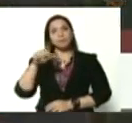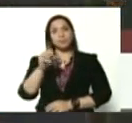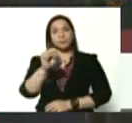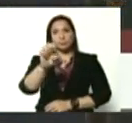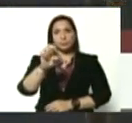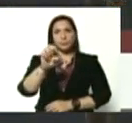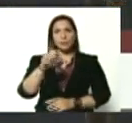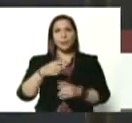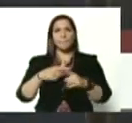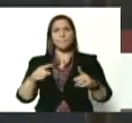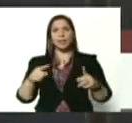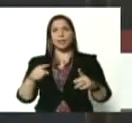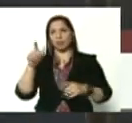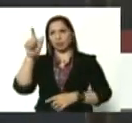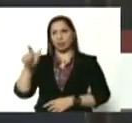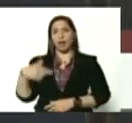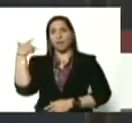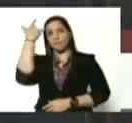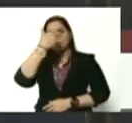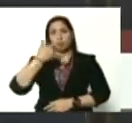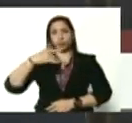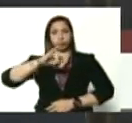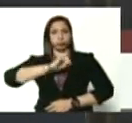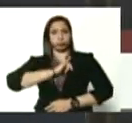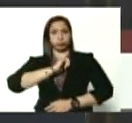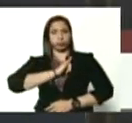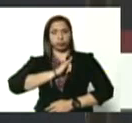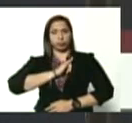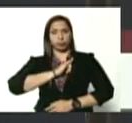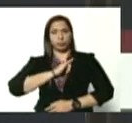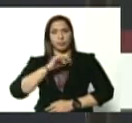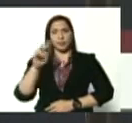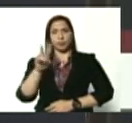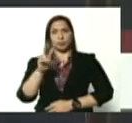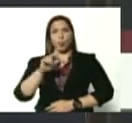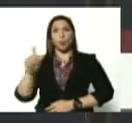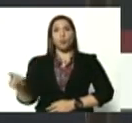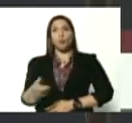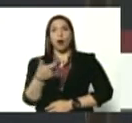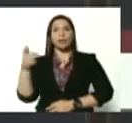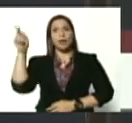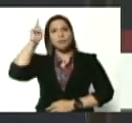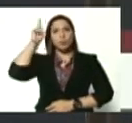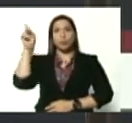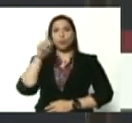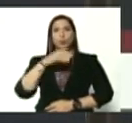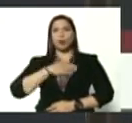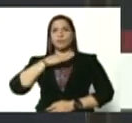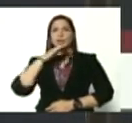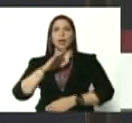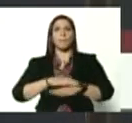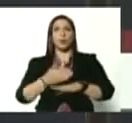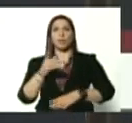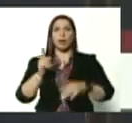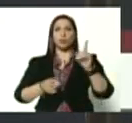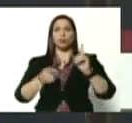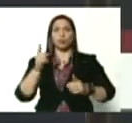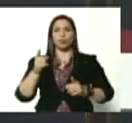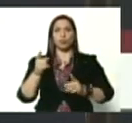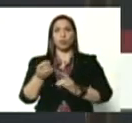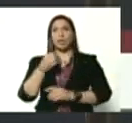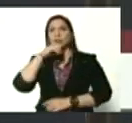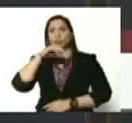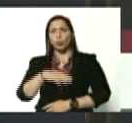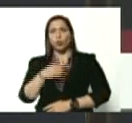prototipo de la afrovenezolanidad guaicaipuro no cabía porque algunos de la academia de la